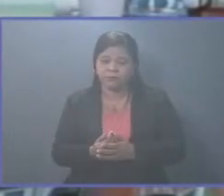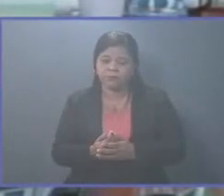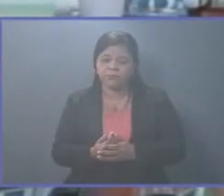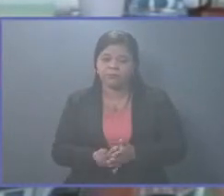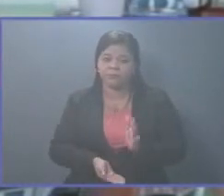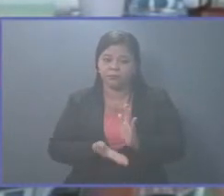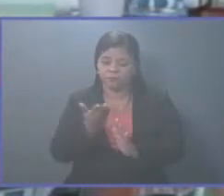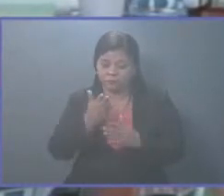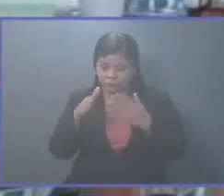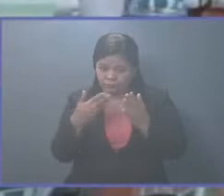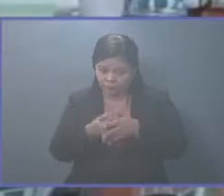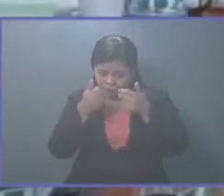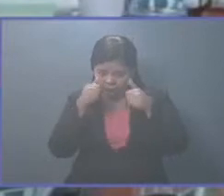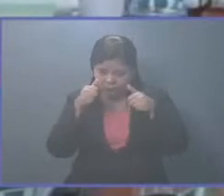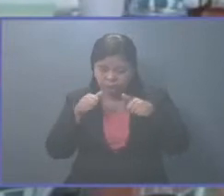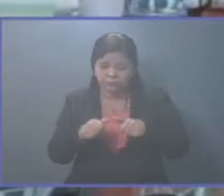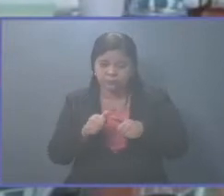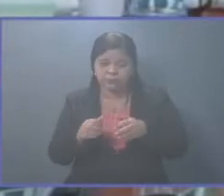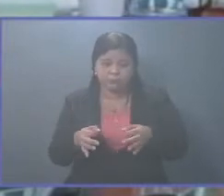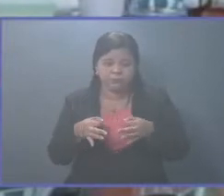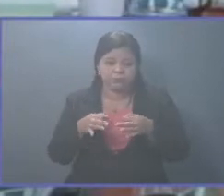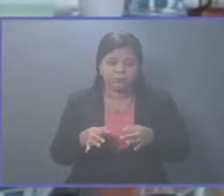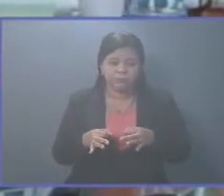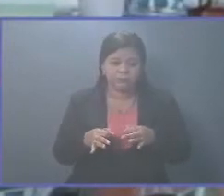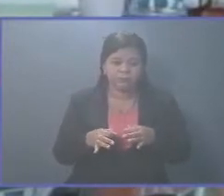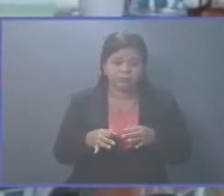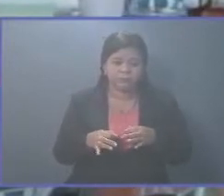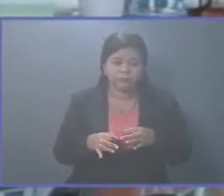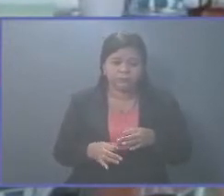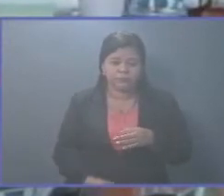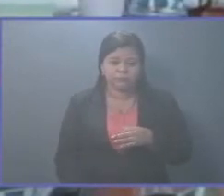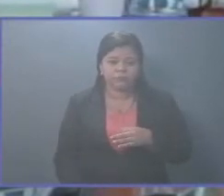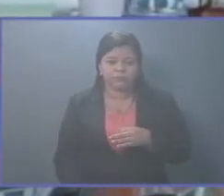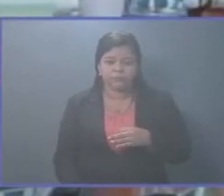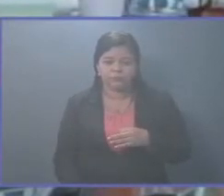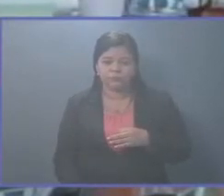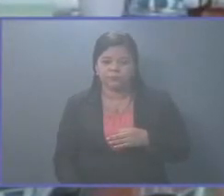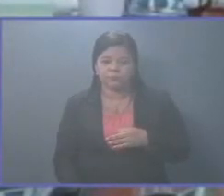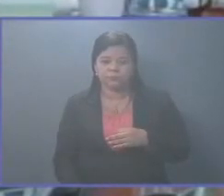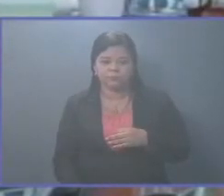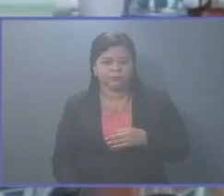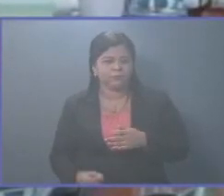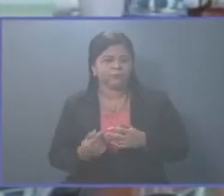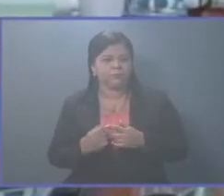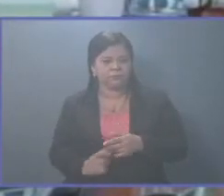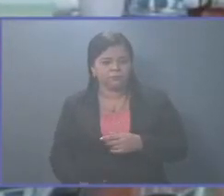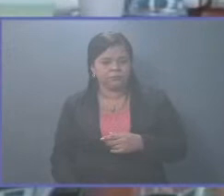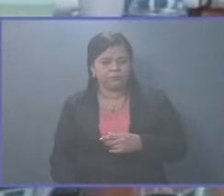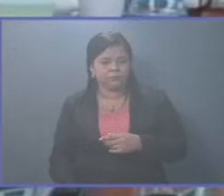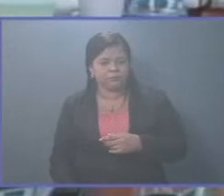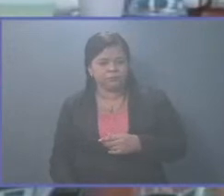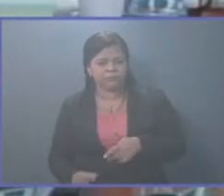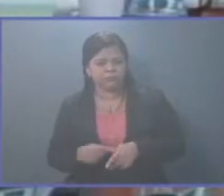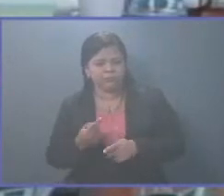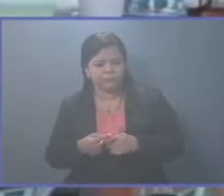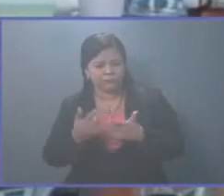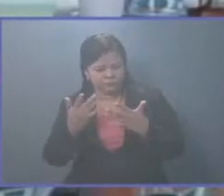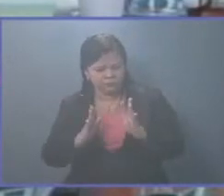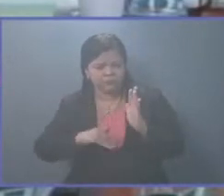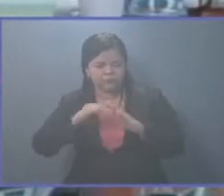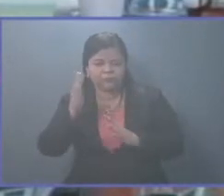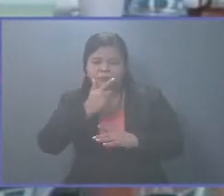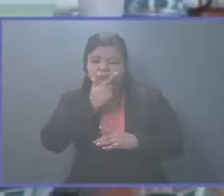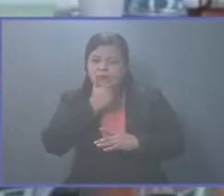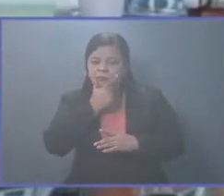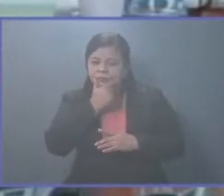cómo se discuten toda esa forma o esos puntos de implementación de la vacuna. Y ahí es cuando cuando se observa, y por